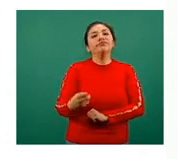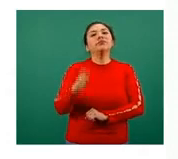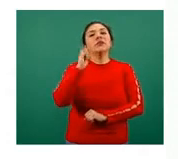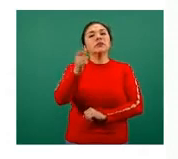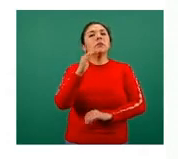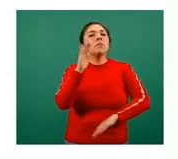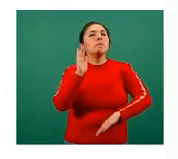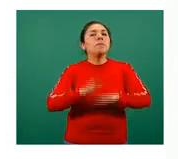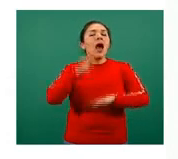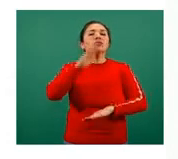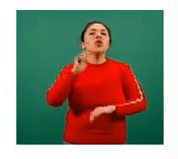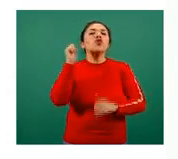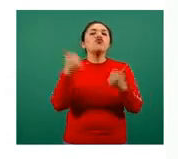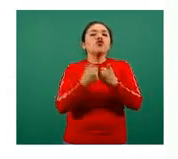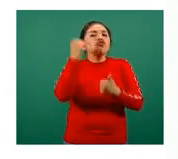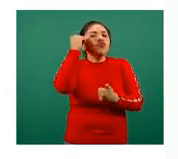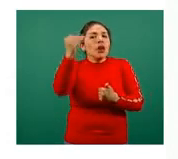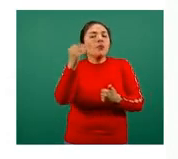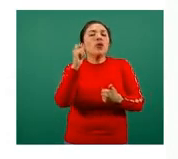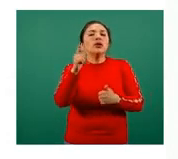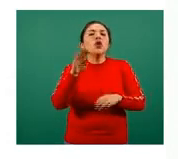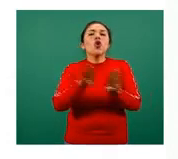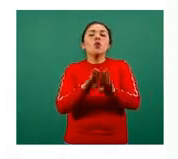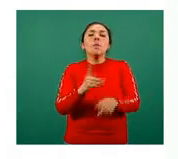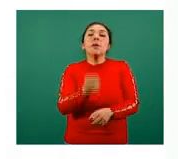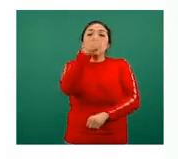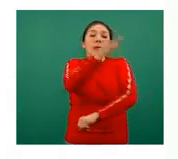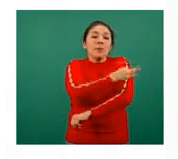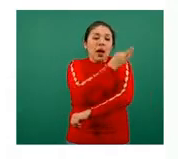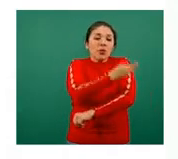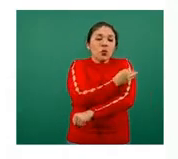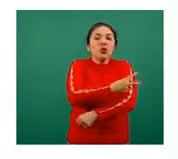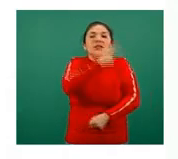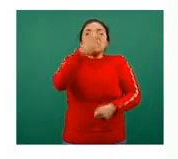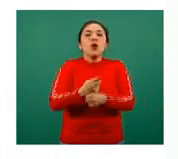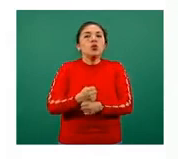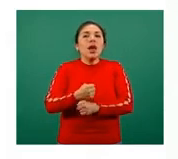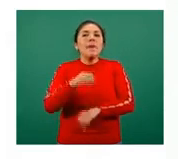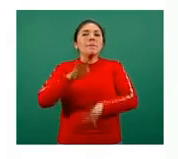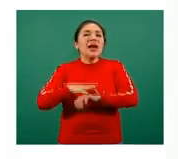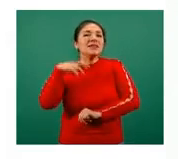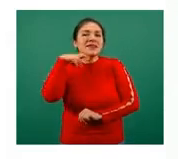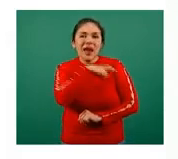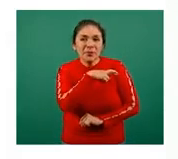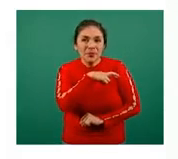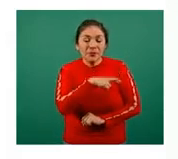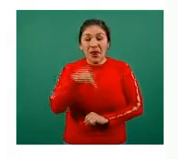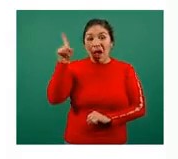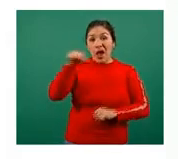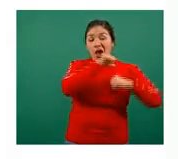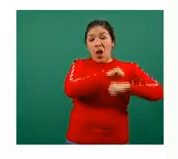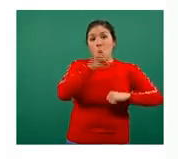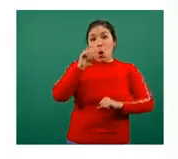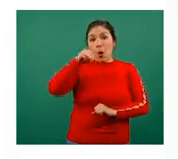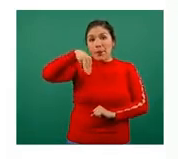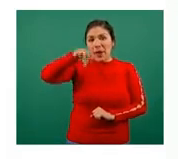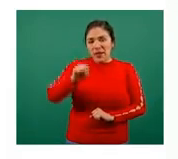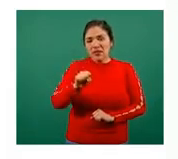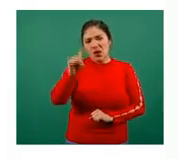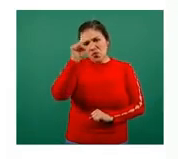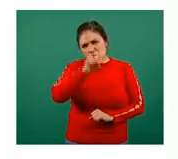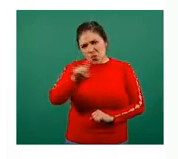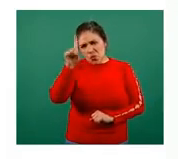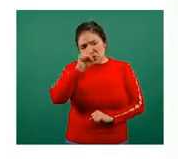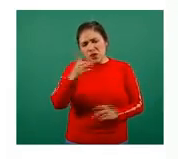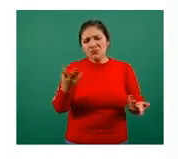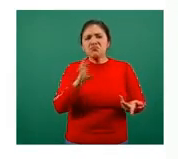con un intervalo entre dosis más prolongado. La Organización Mundial de la Salud recomienda